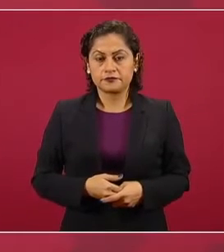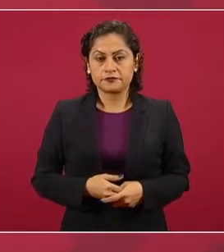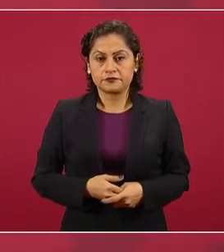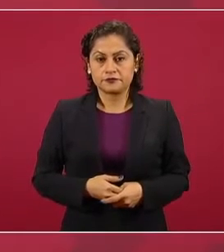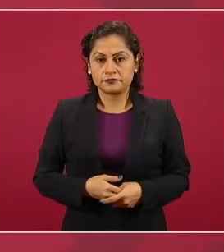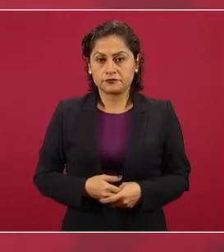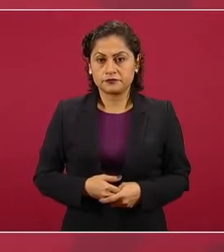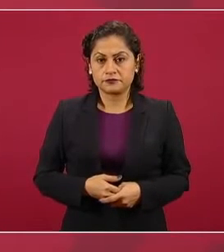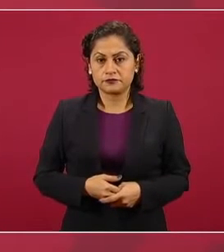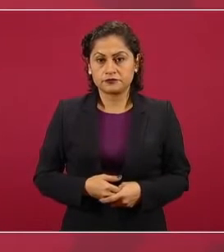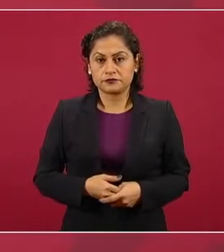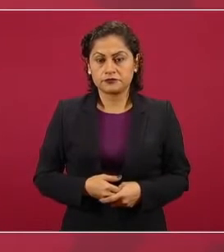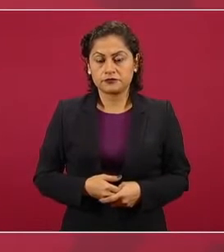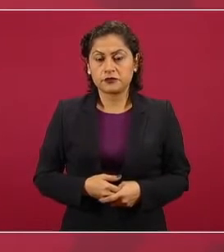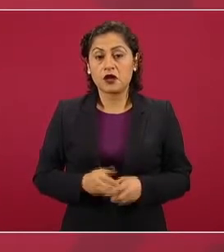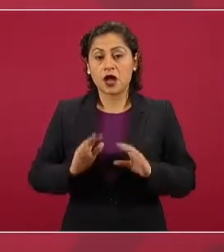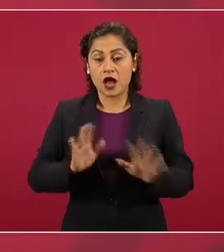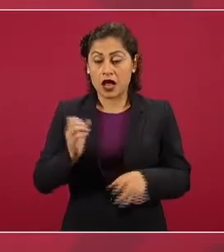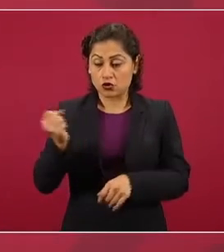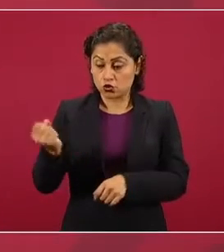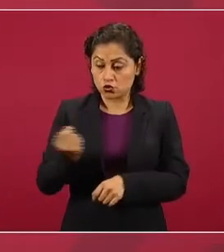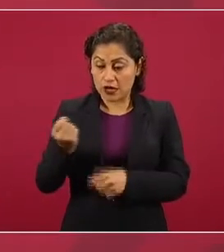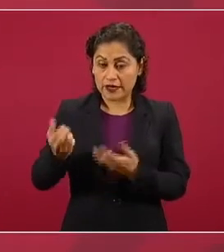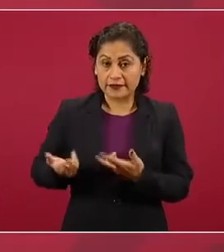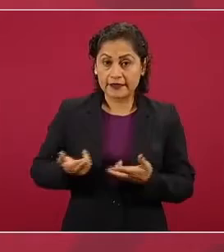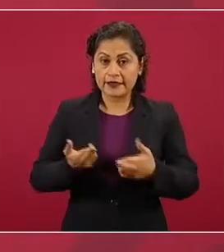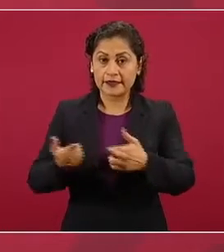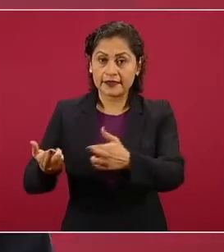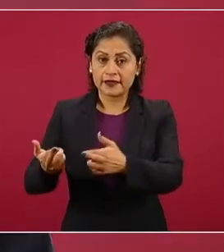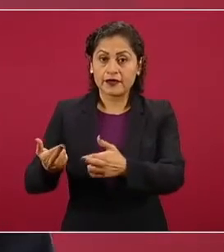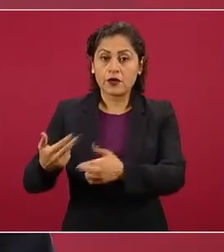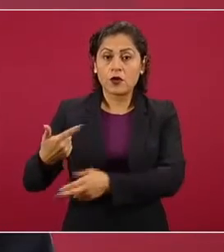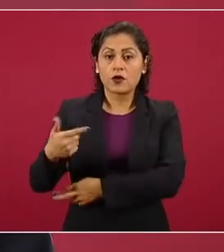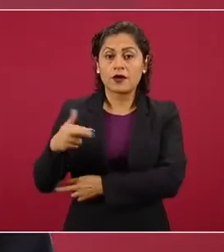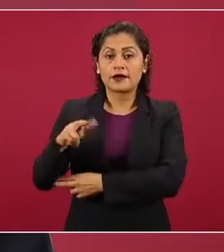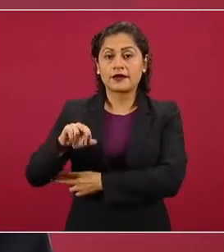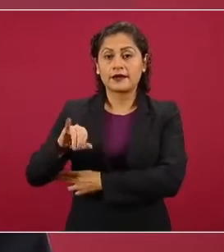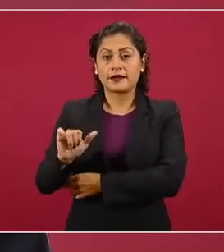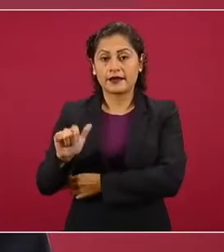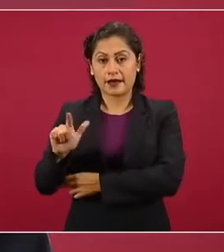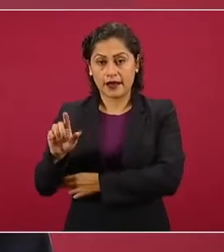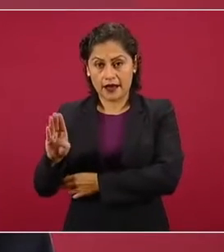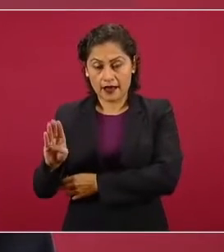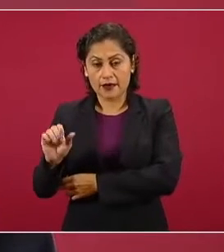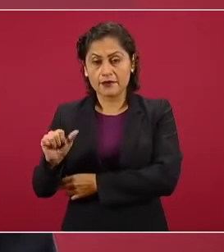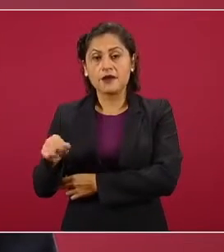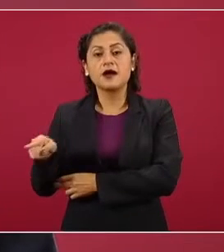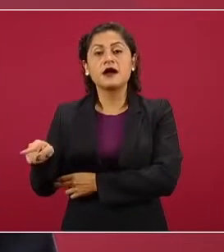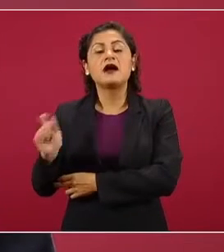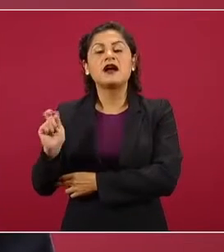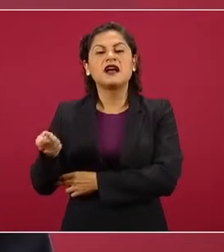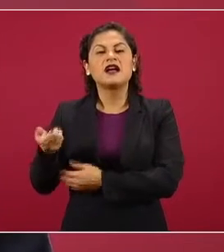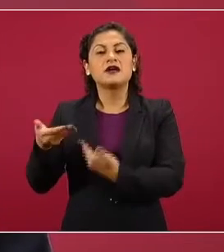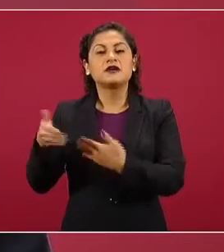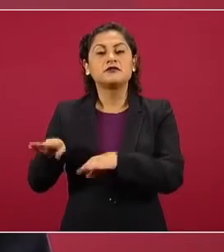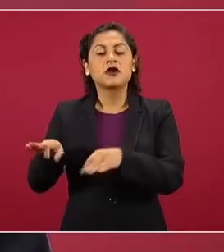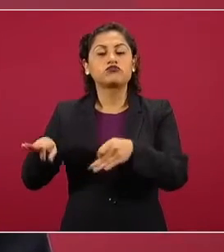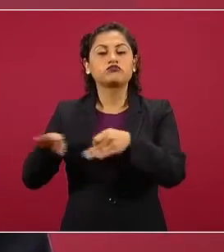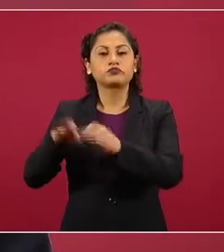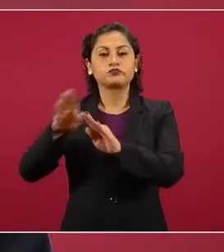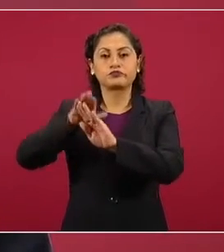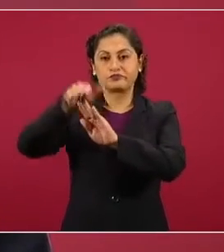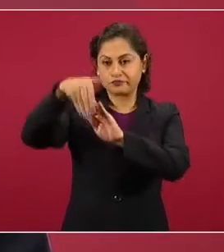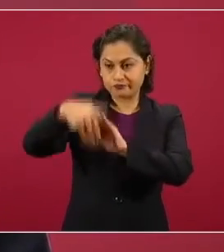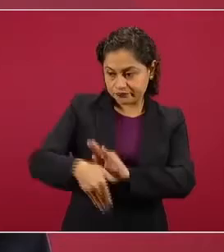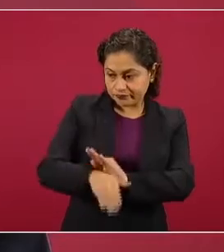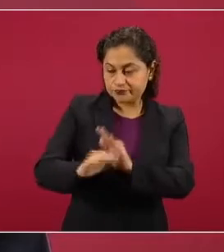el río Grijalva, que tiene que ver con las presas, con